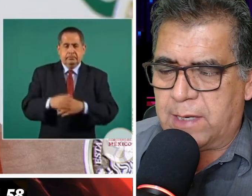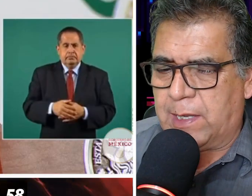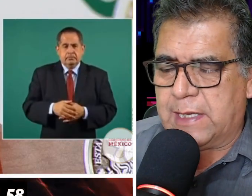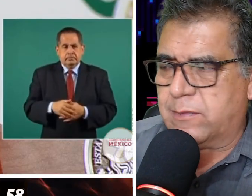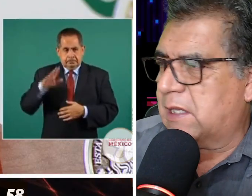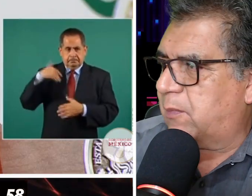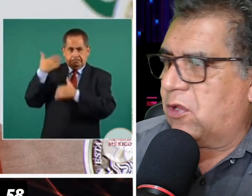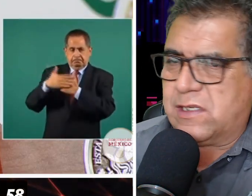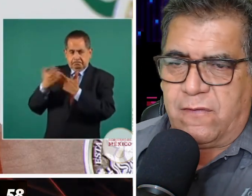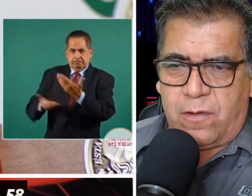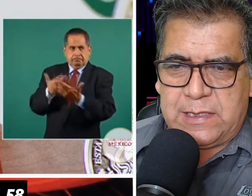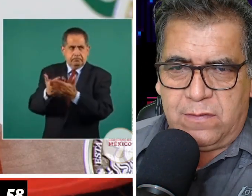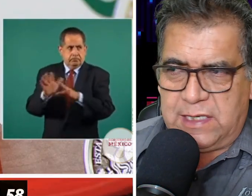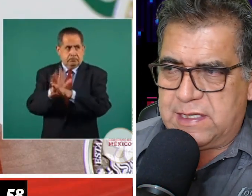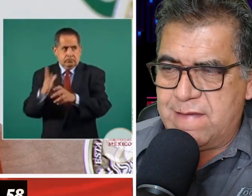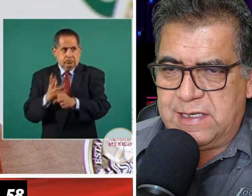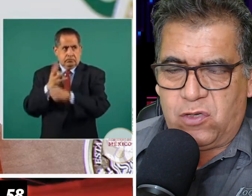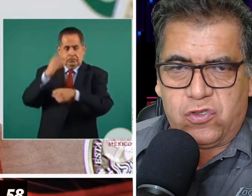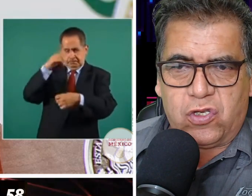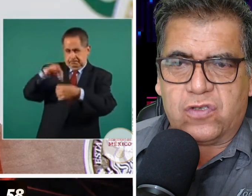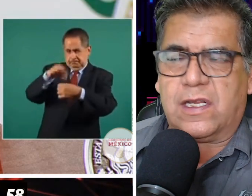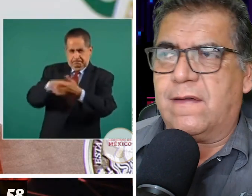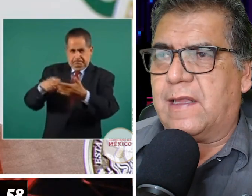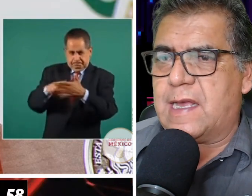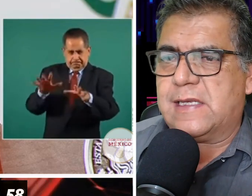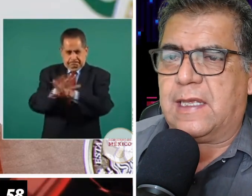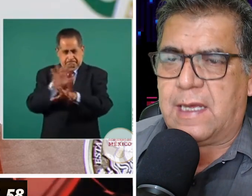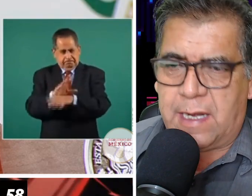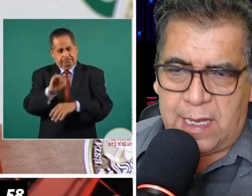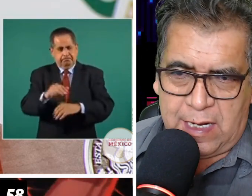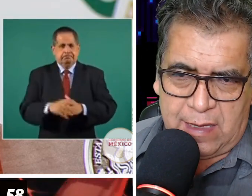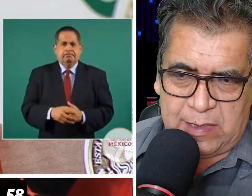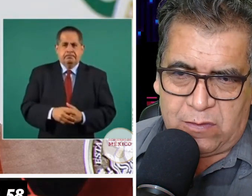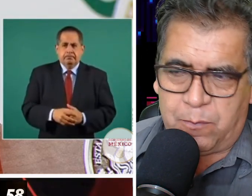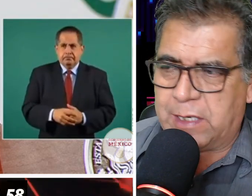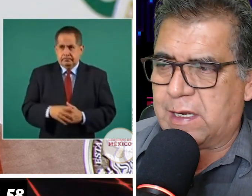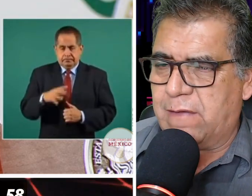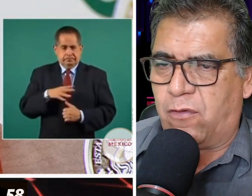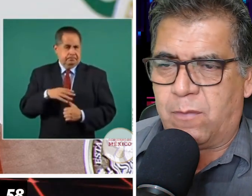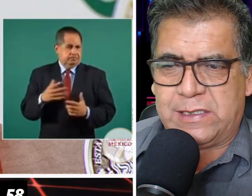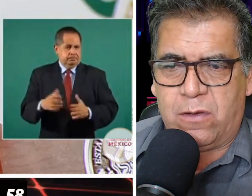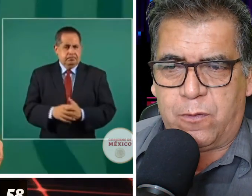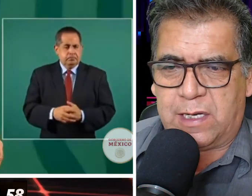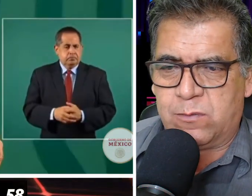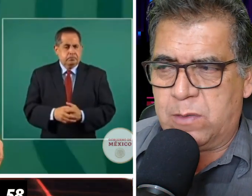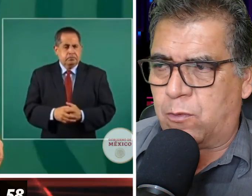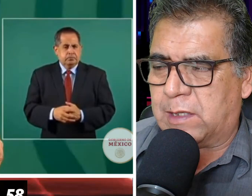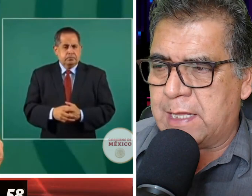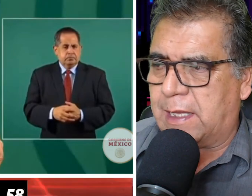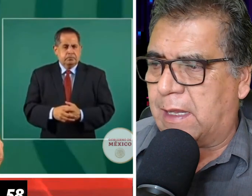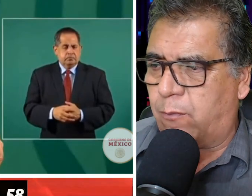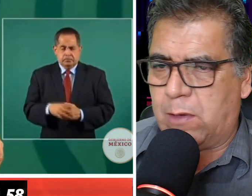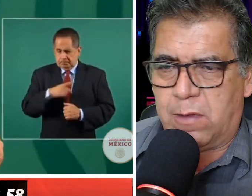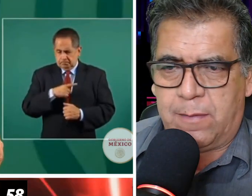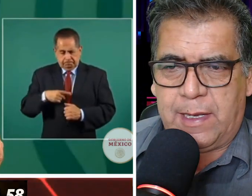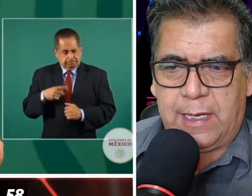Amigos y amigas, me despido de esta información. Ya sabes, si te gustó, suscríbete a este canal y además comparte la información porque es muy importante